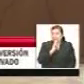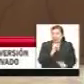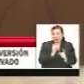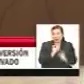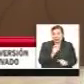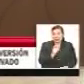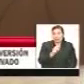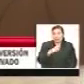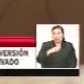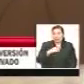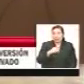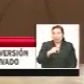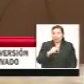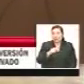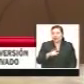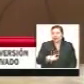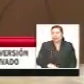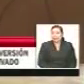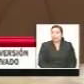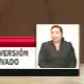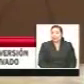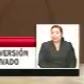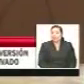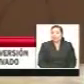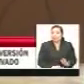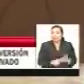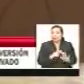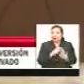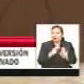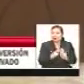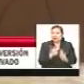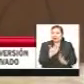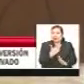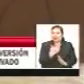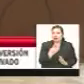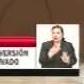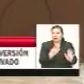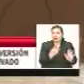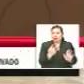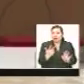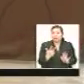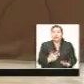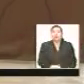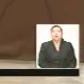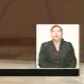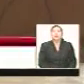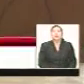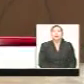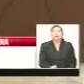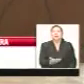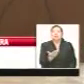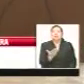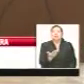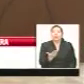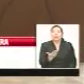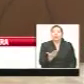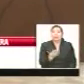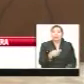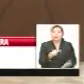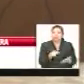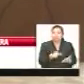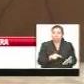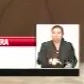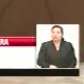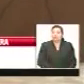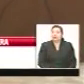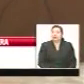es a la preocupación que tenemos nosotros. Y por eso presentamos el proyecto de ley 3578. Pido por favor que el equipo técnico lo pueda tener a la